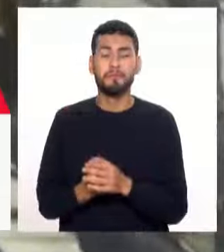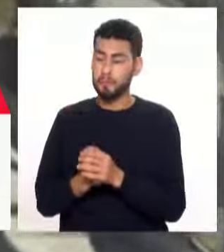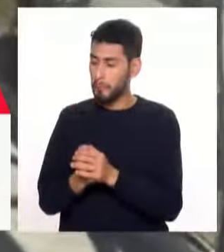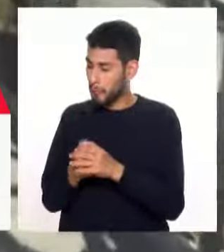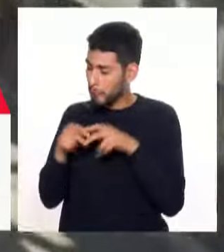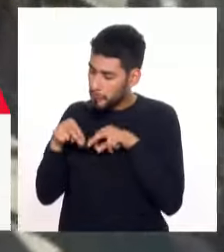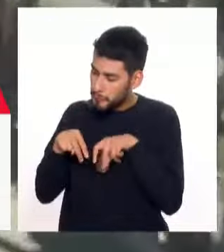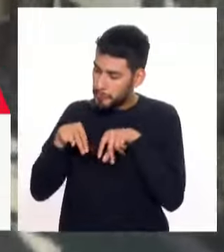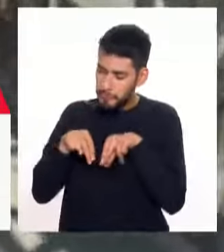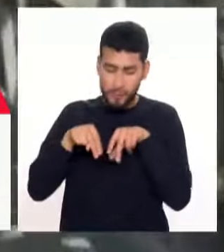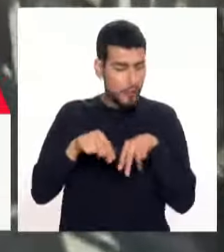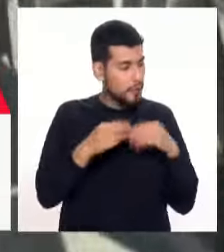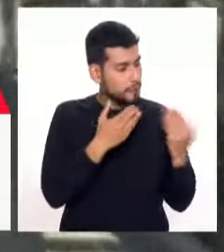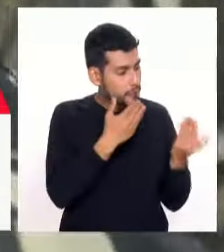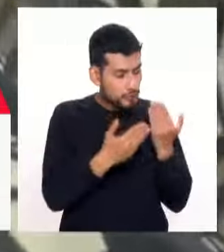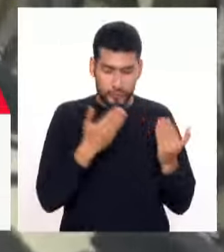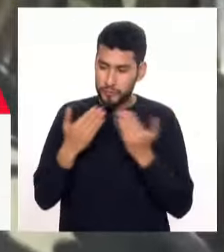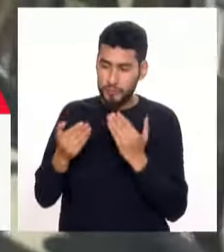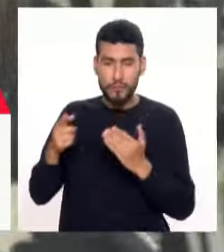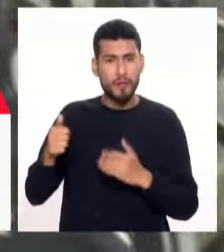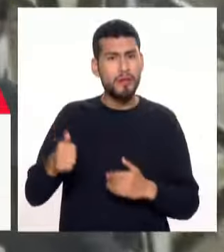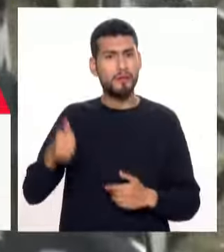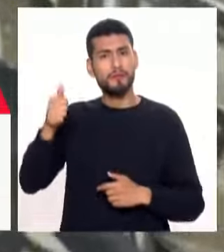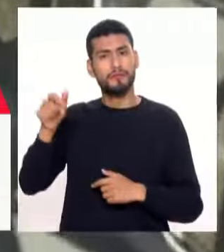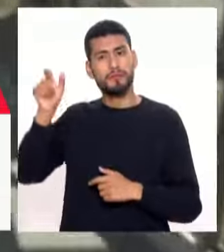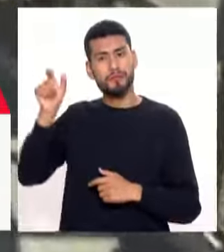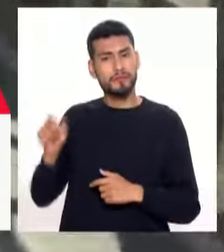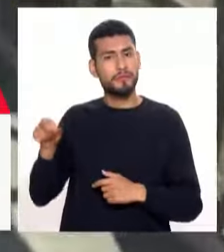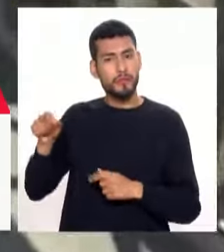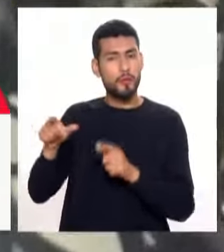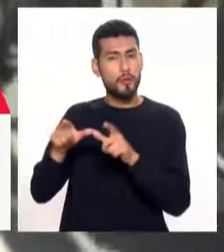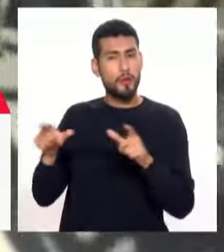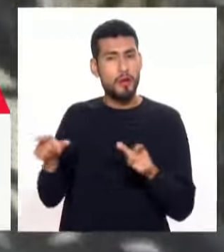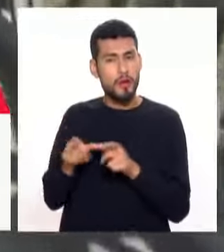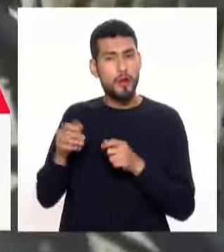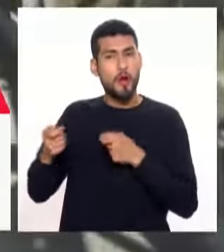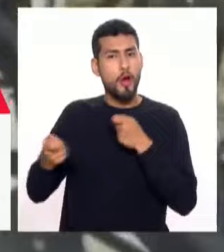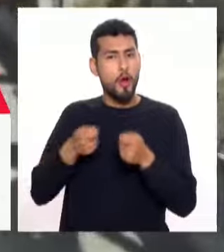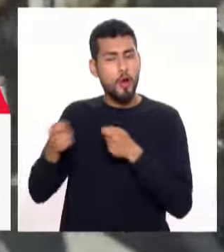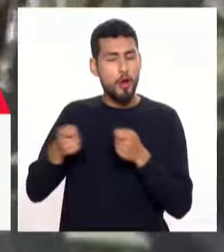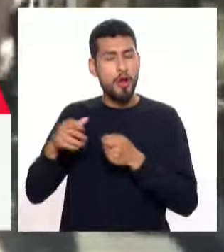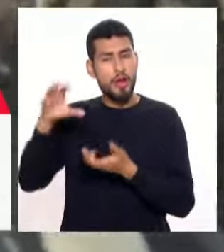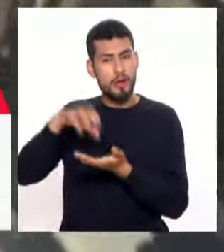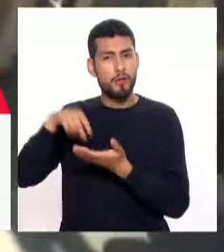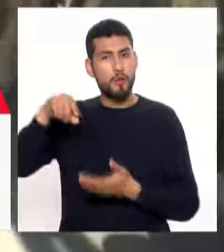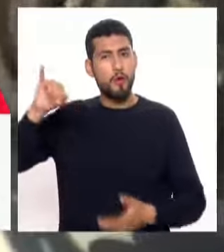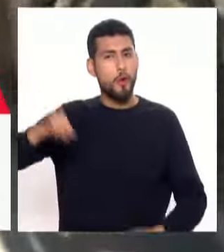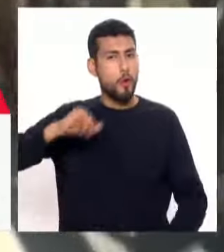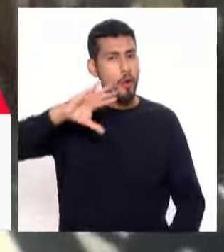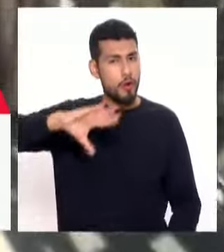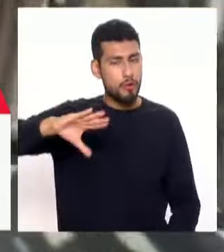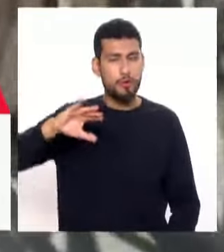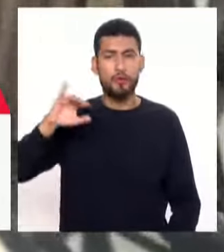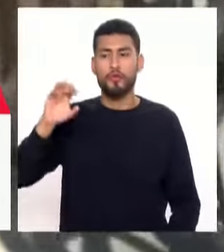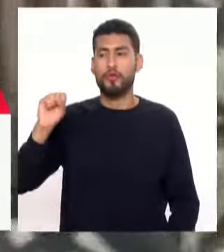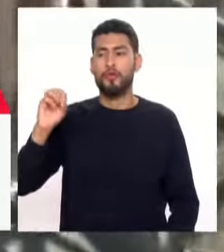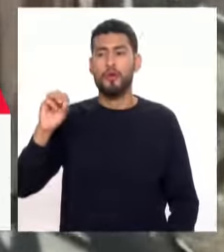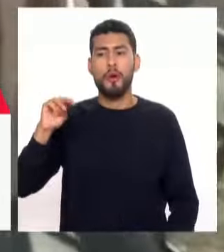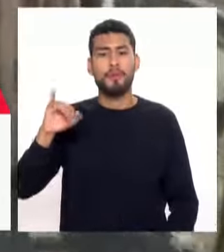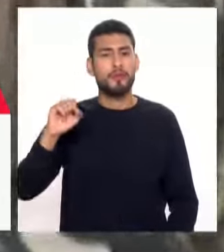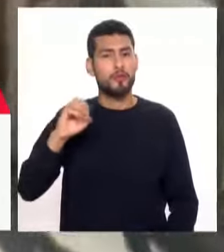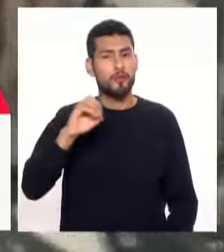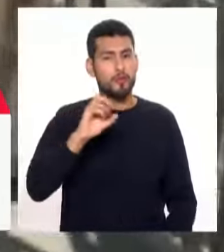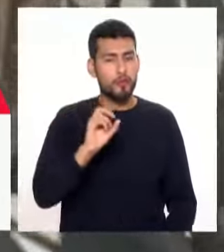conversando con la autoridad regional, el gobernador regional de Junín, Sonizo